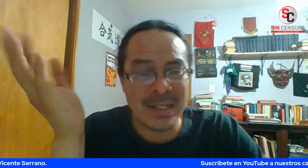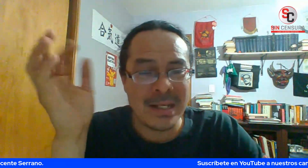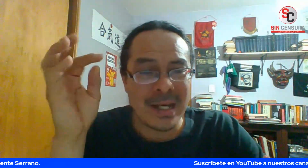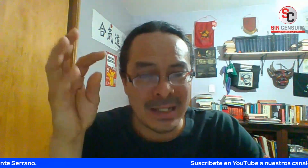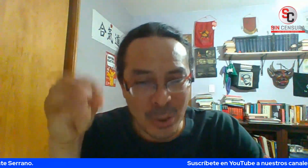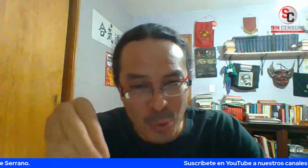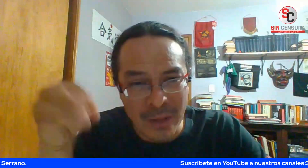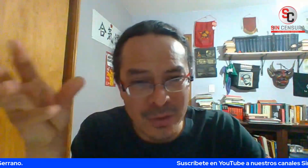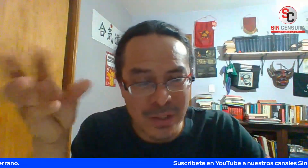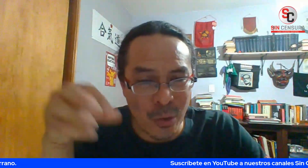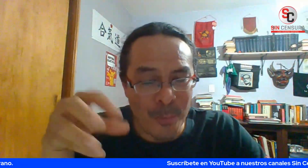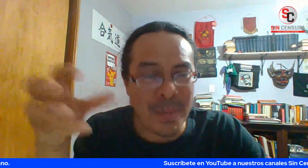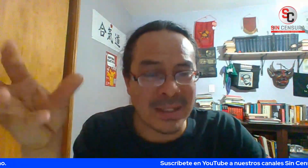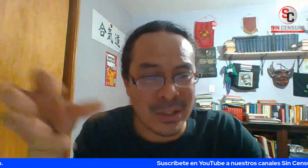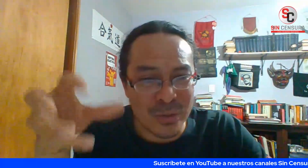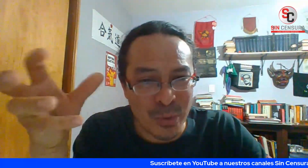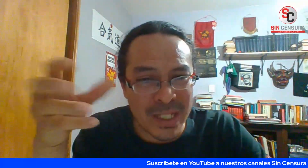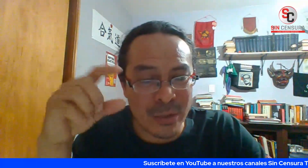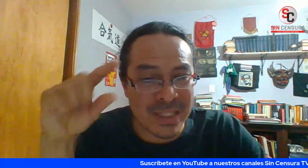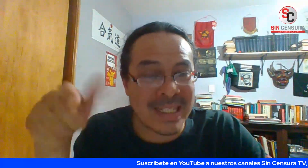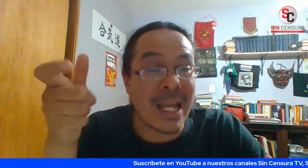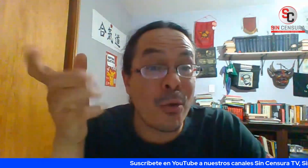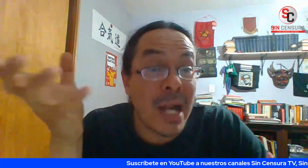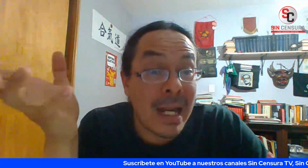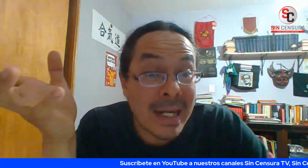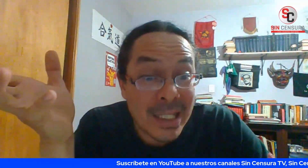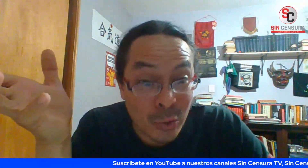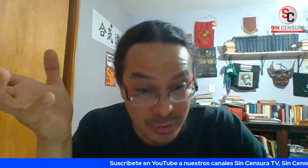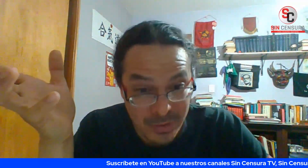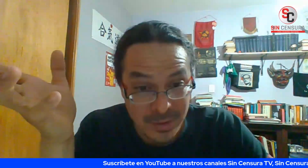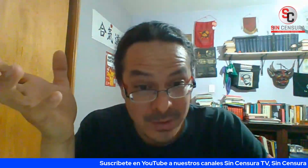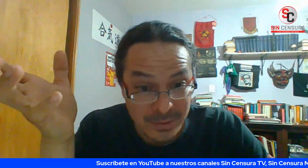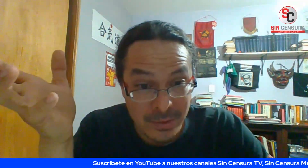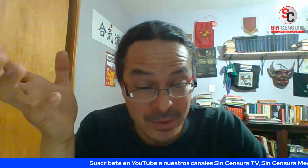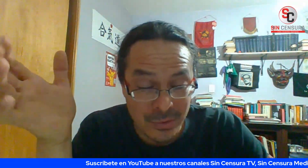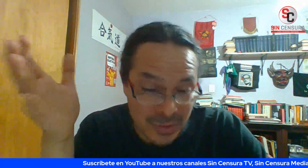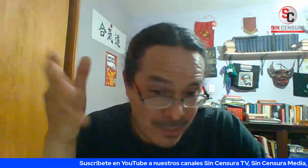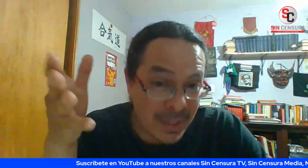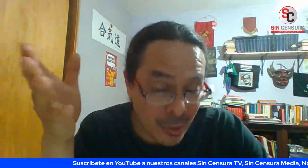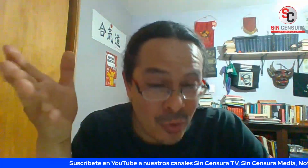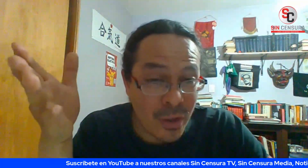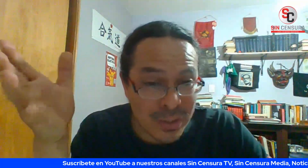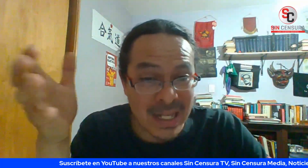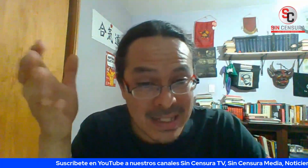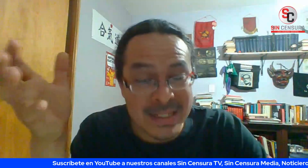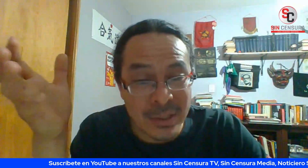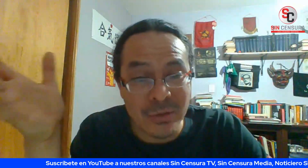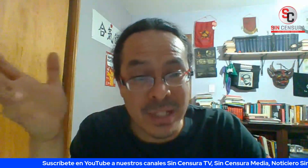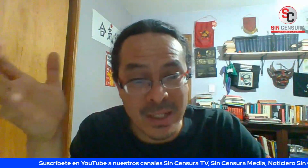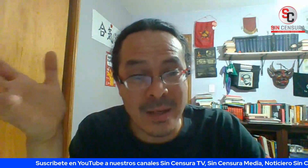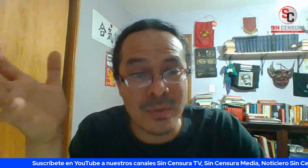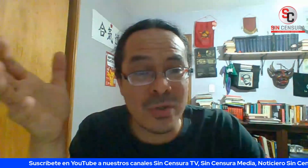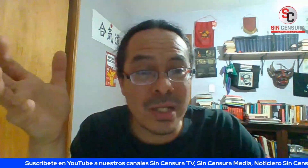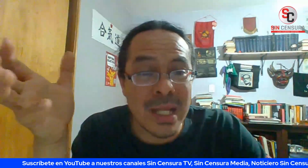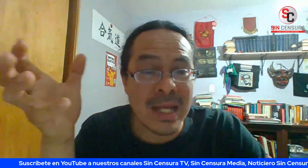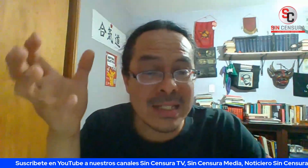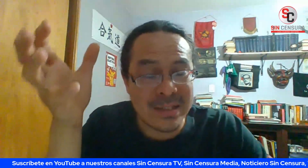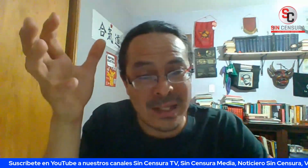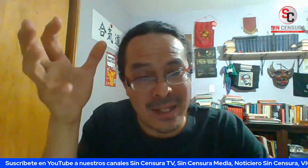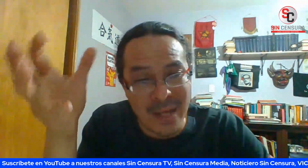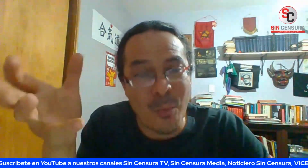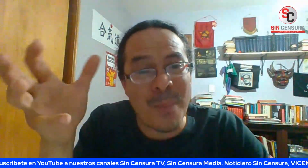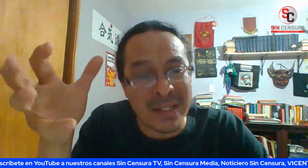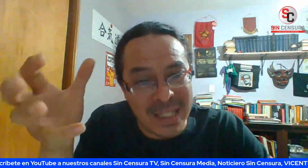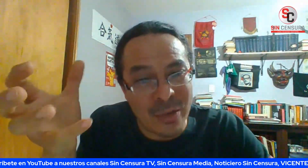sociales, vinculándose con partidos políticos que tienen un gran reto, ¿no? Justamente uno de los grandes retos que tenemos hoy en día